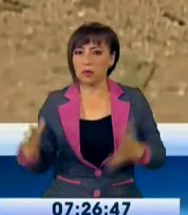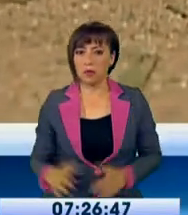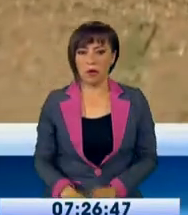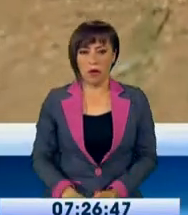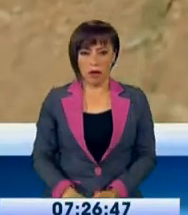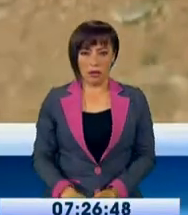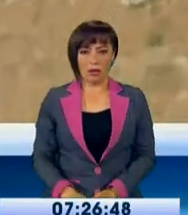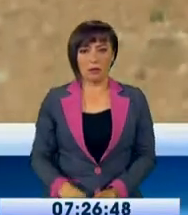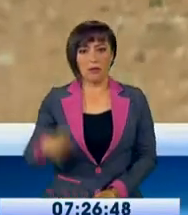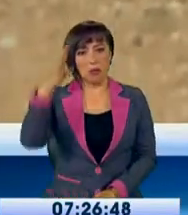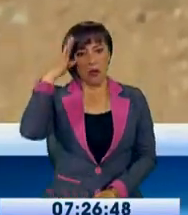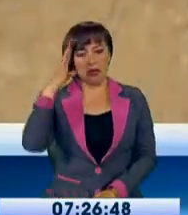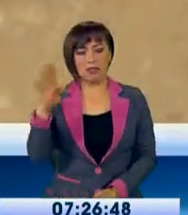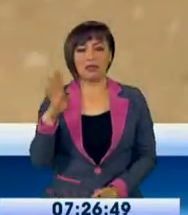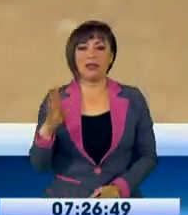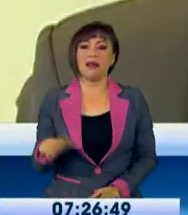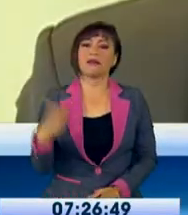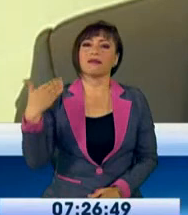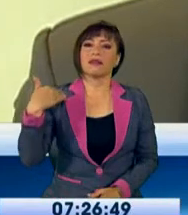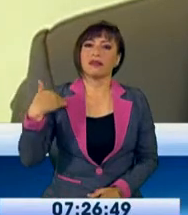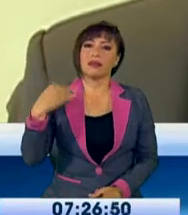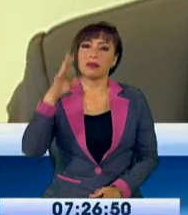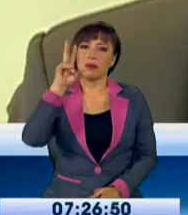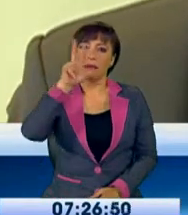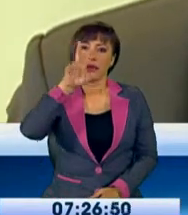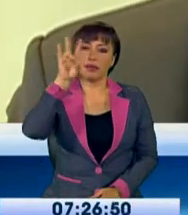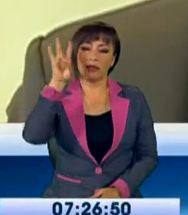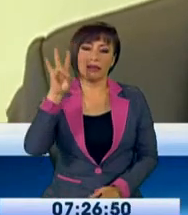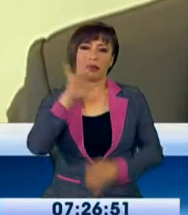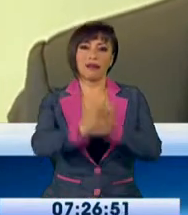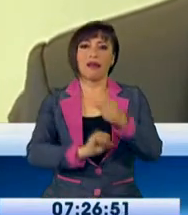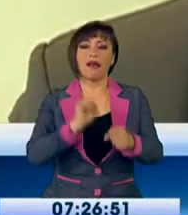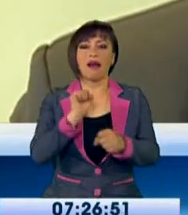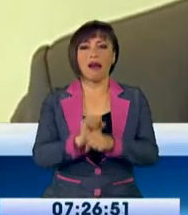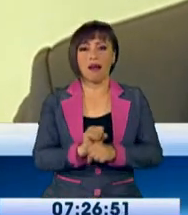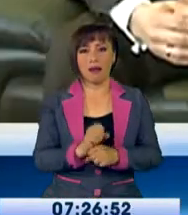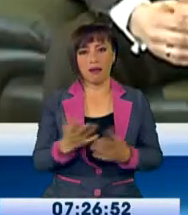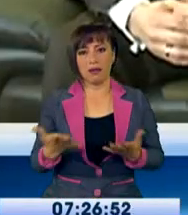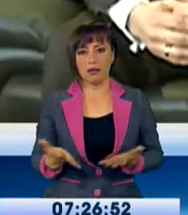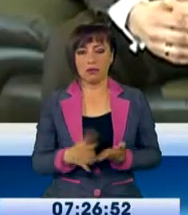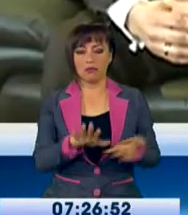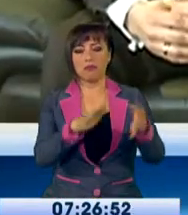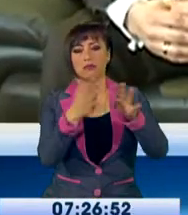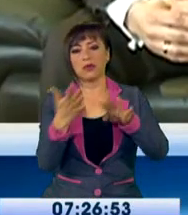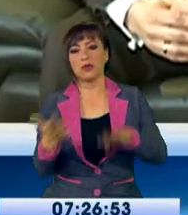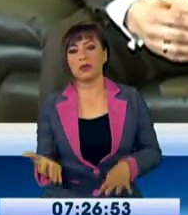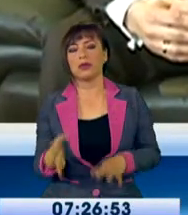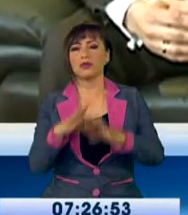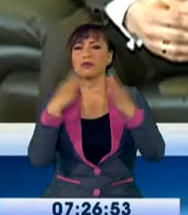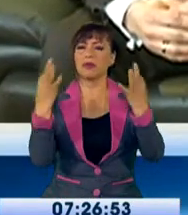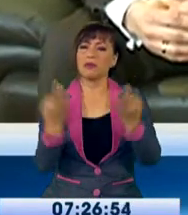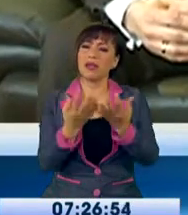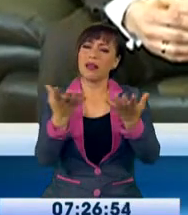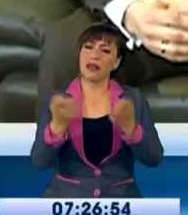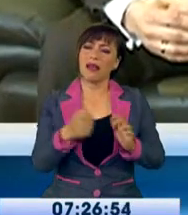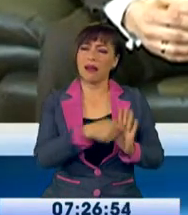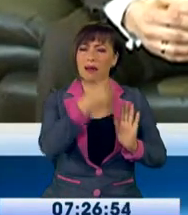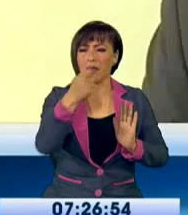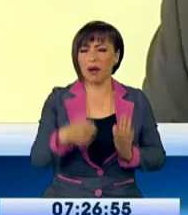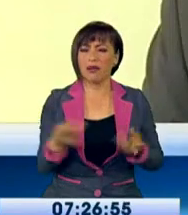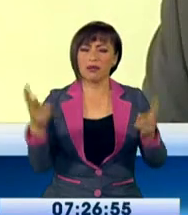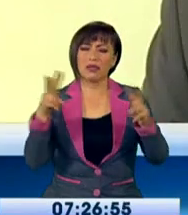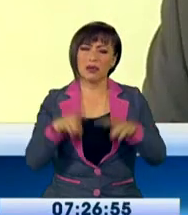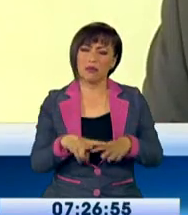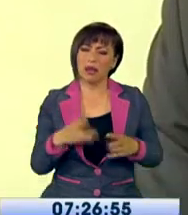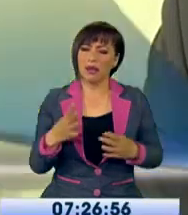la vida al policía de 27 años de edad. El abogado de la familia no pierde la esperanza de que el hecho llegue a esclarecerse.